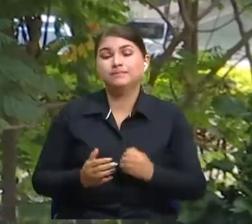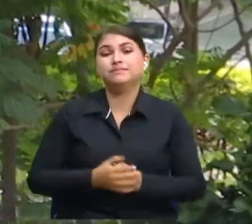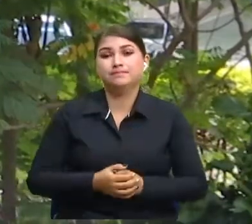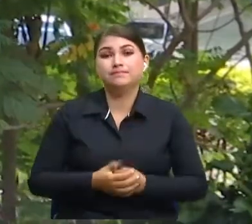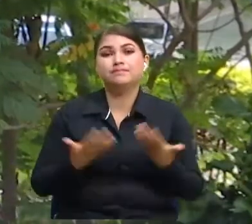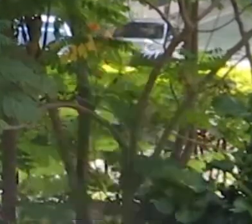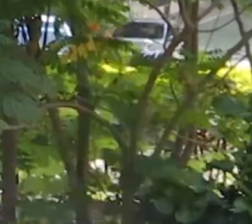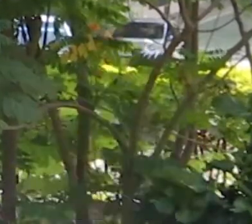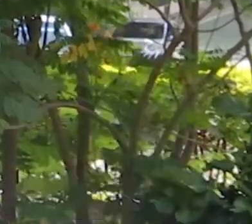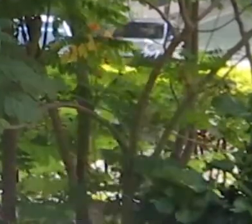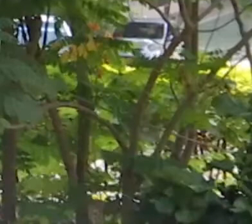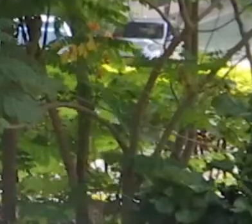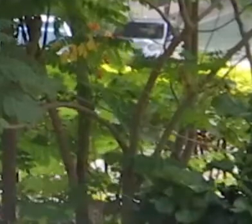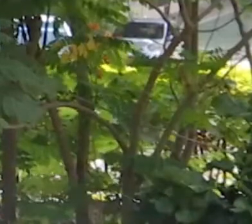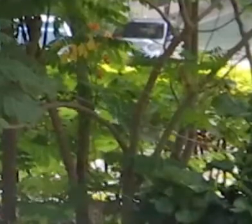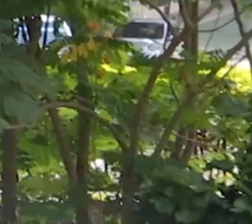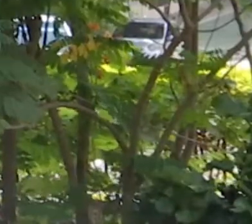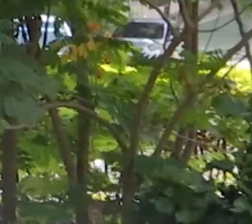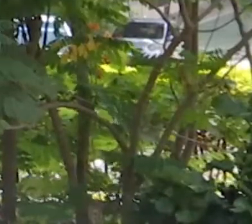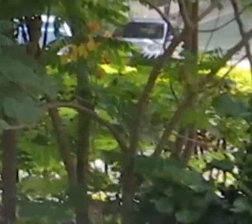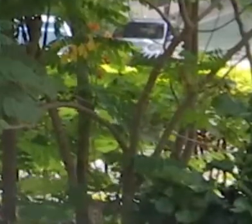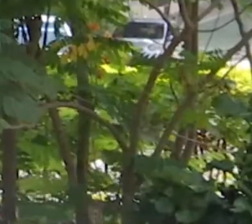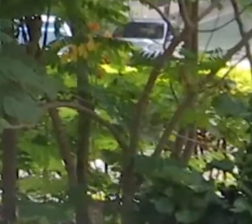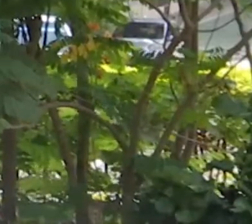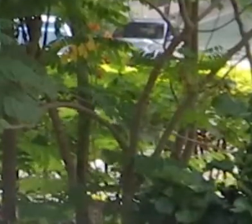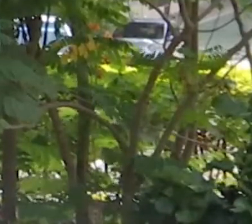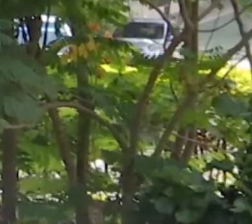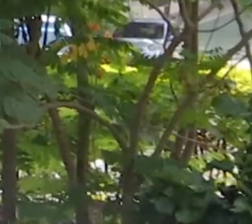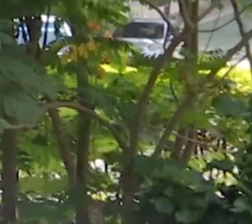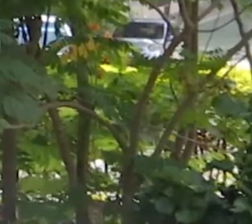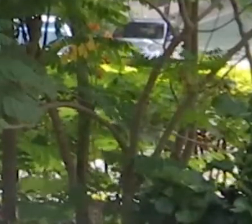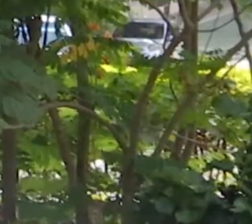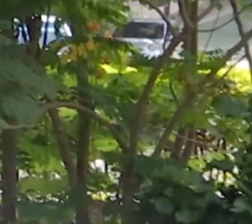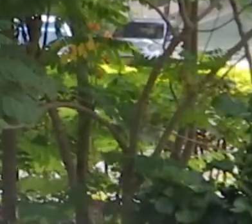Pues esta es la información por el momento. Karina Chacón Díaz para Oriente Noticias, estamos informando.